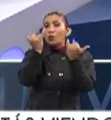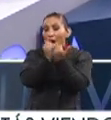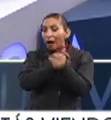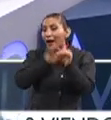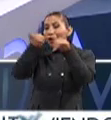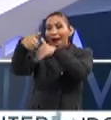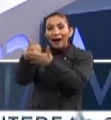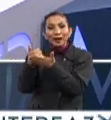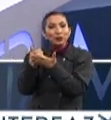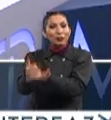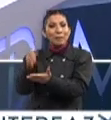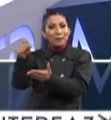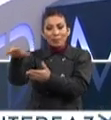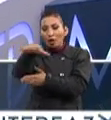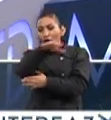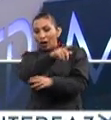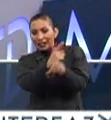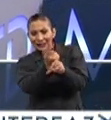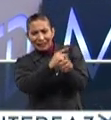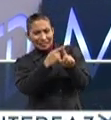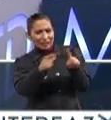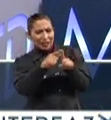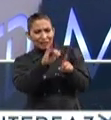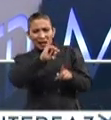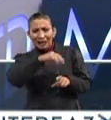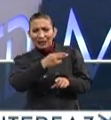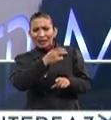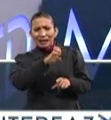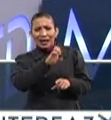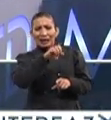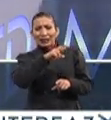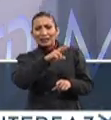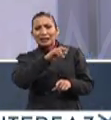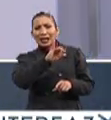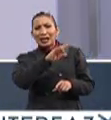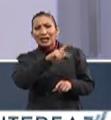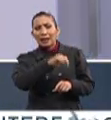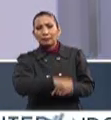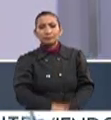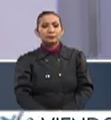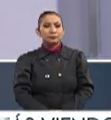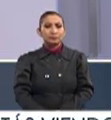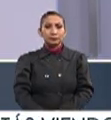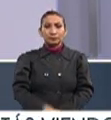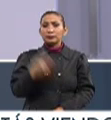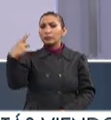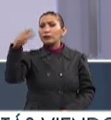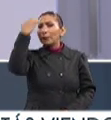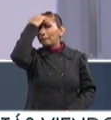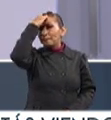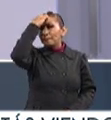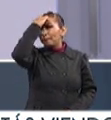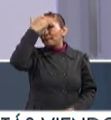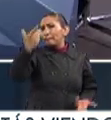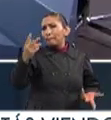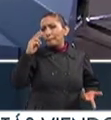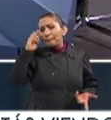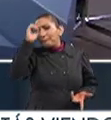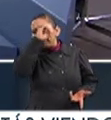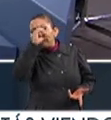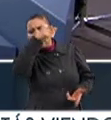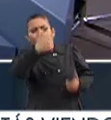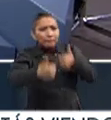toda una gama de carreras en ingeniería que podemos tener ahí, esa área de oportunidad. Y con tu experiencia, ¿cómo ves